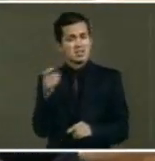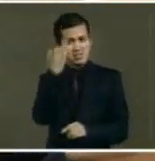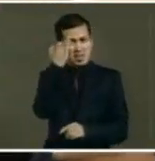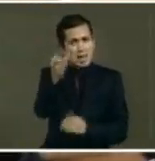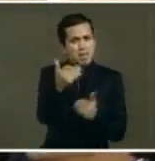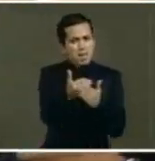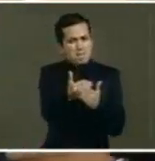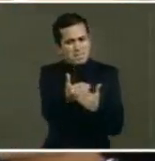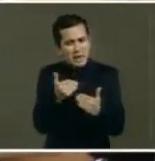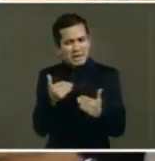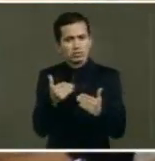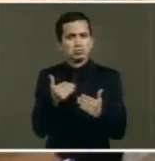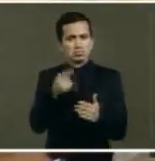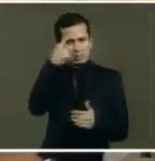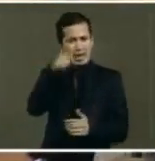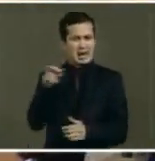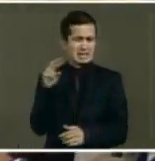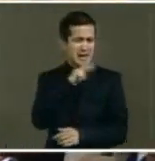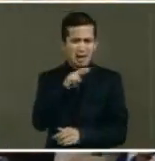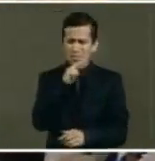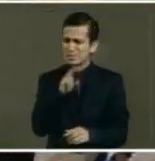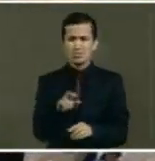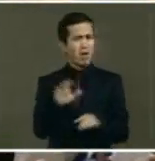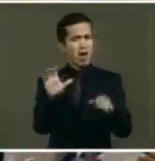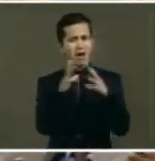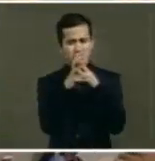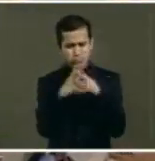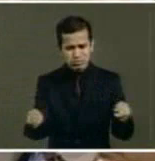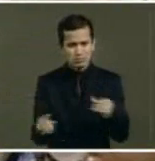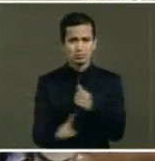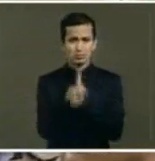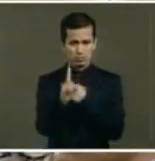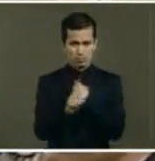abatir lo más pronto posible la pobreza extrema.